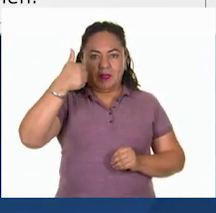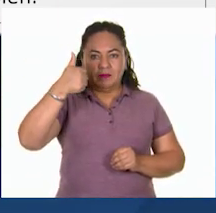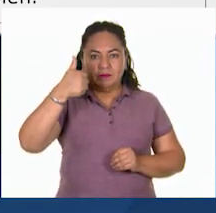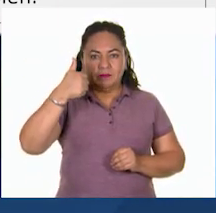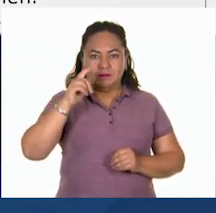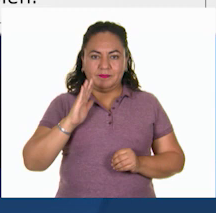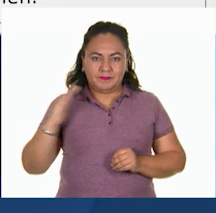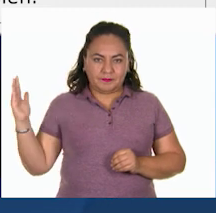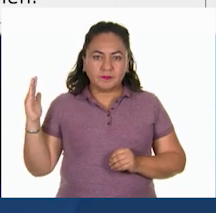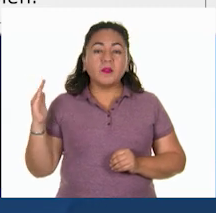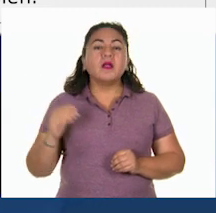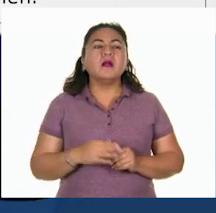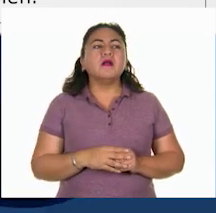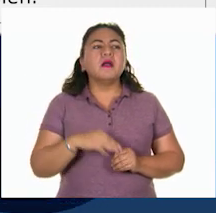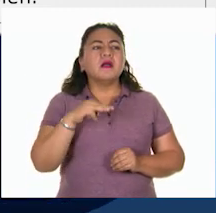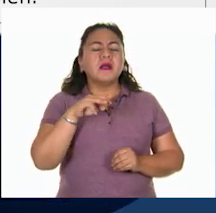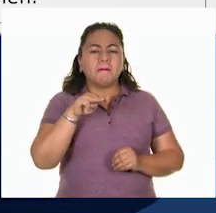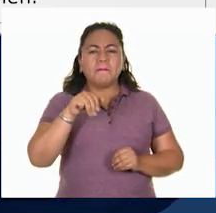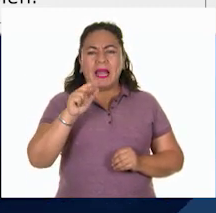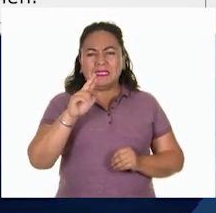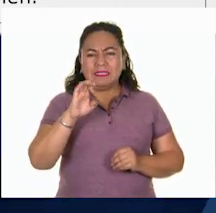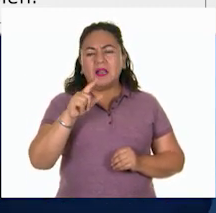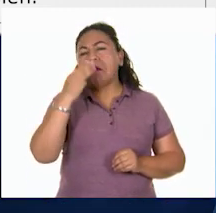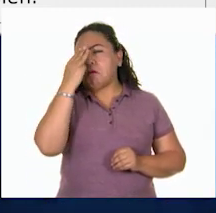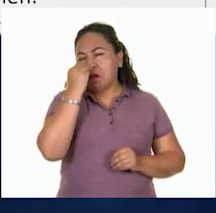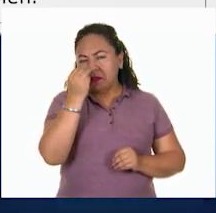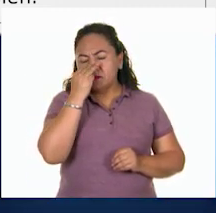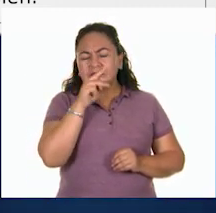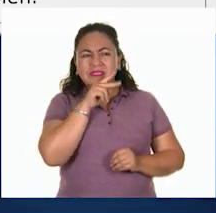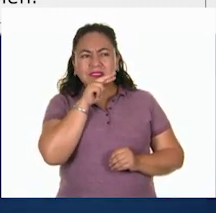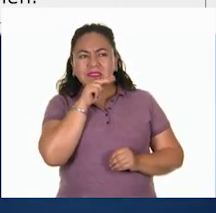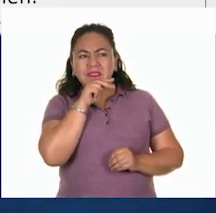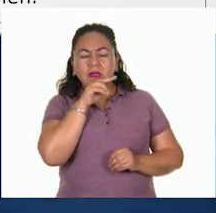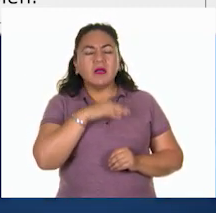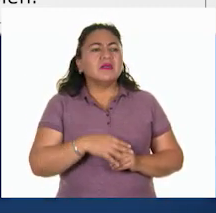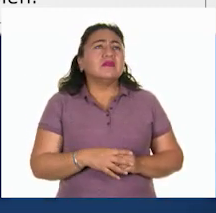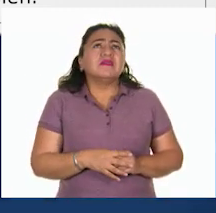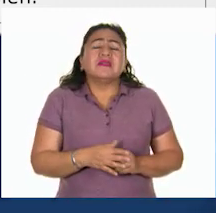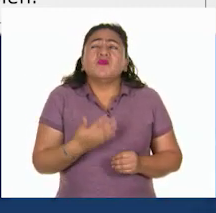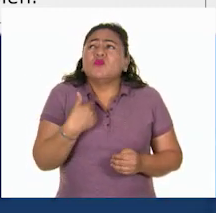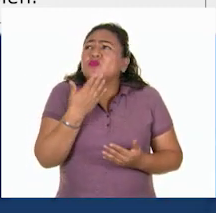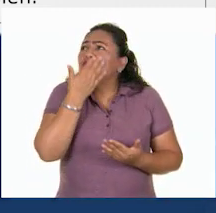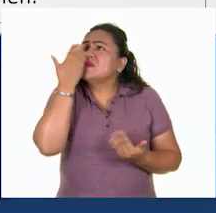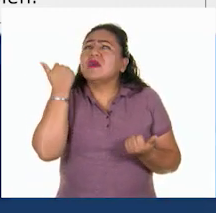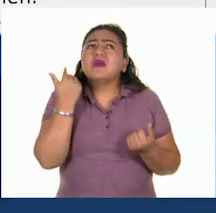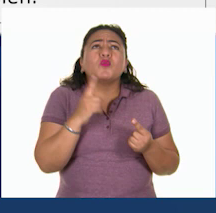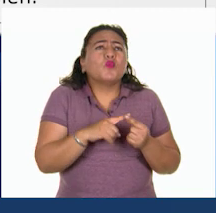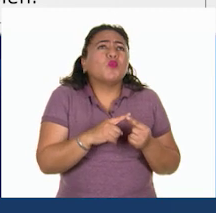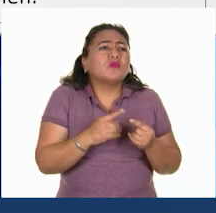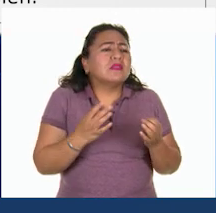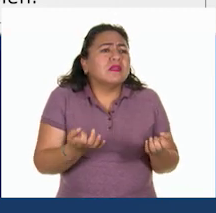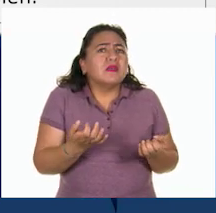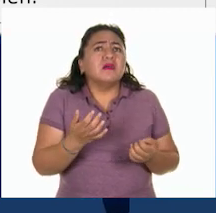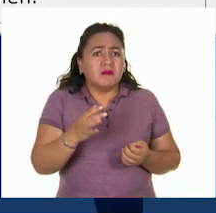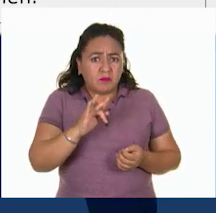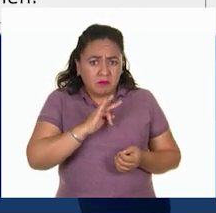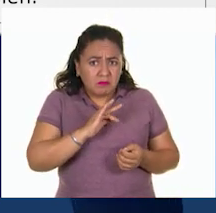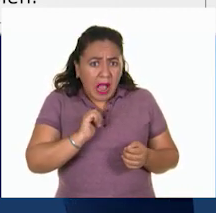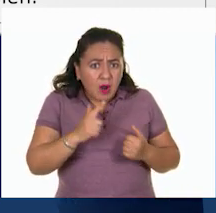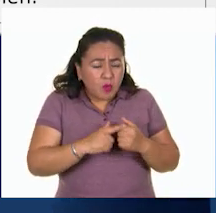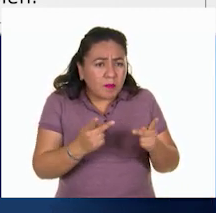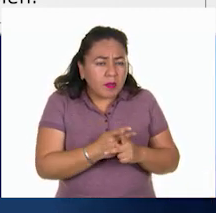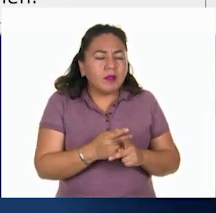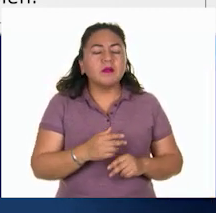ejemplo, Marcela, preocupada. No sé dónde pueda estar. ¿Será que le pasó algo?